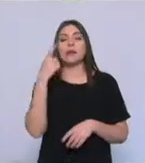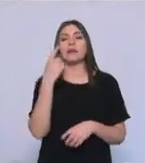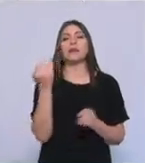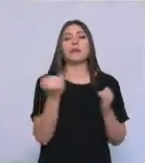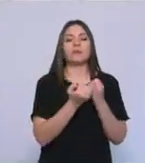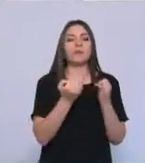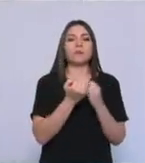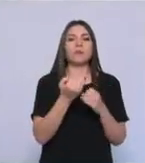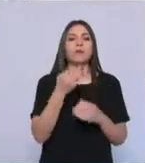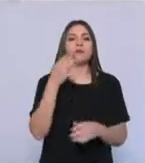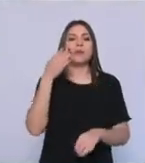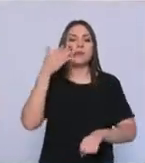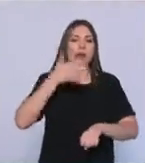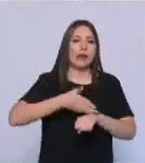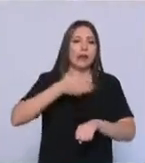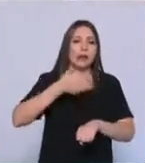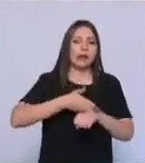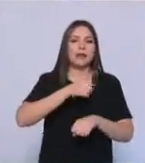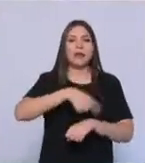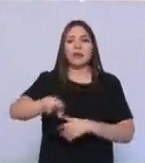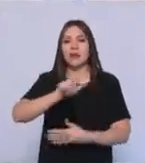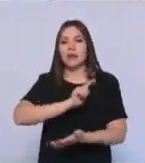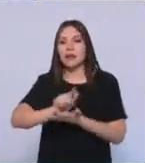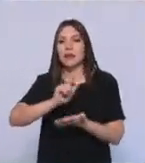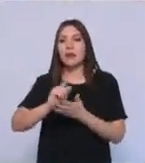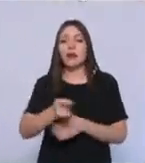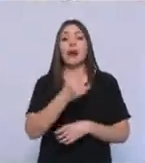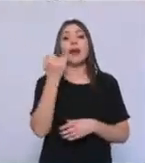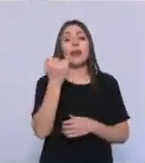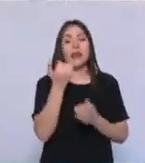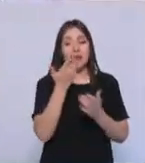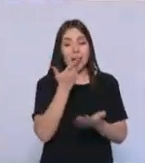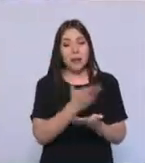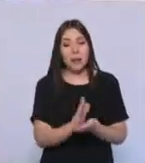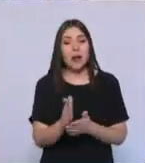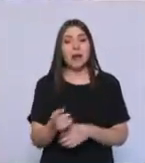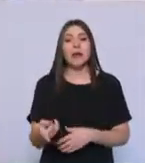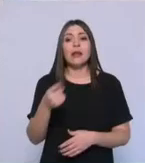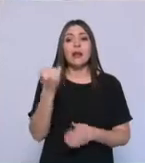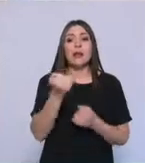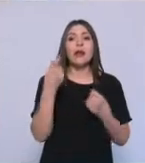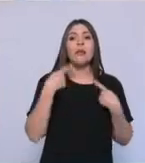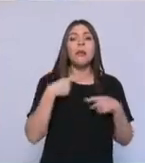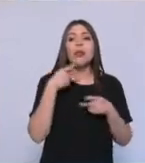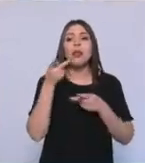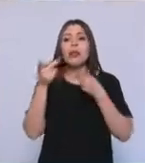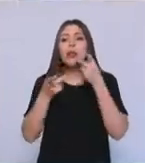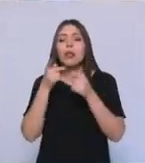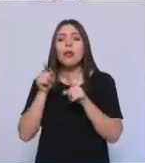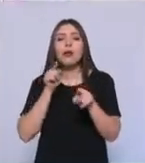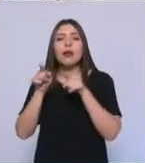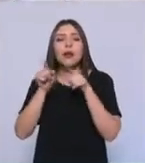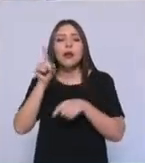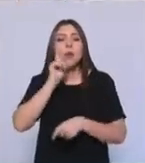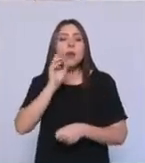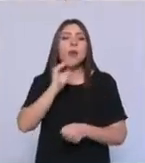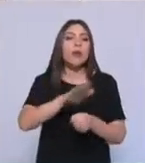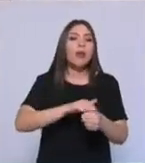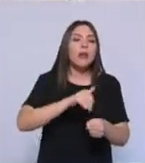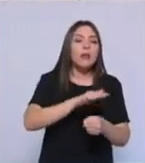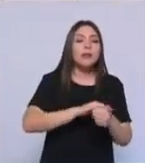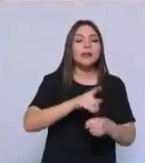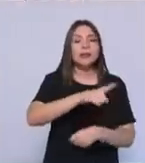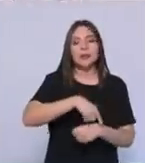vía pública. Y precisamente para que nos explique este tema, en la línea telefónica nos acompaña Héctor Villegas Sandoval. Él es